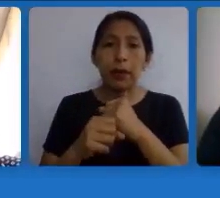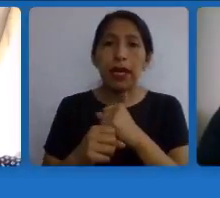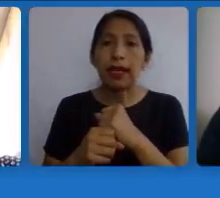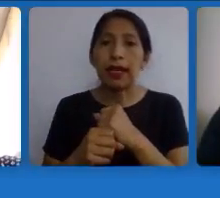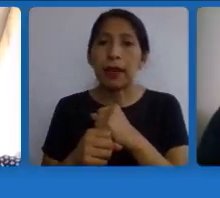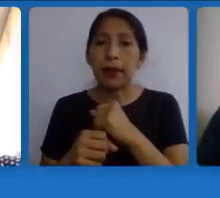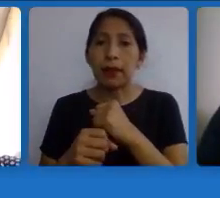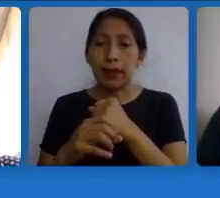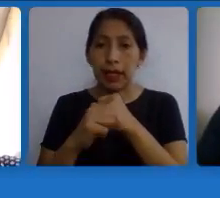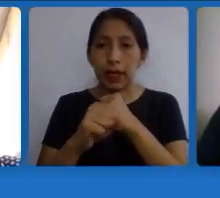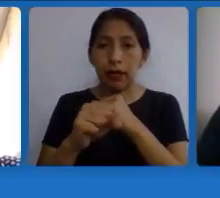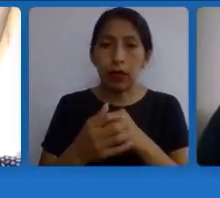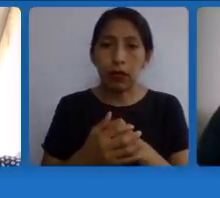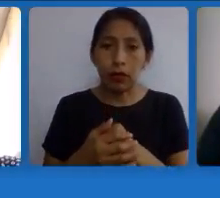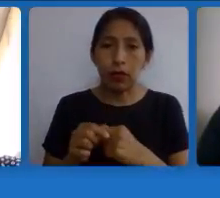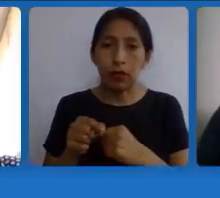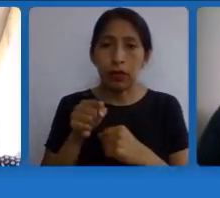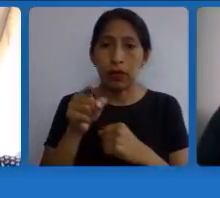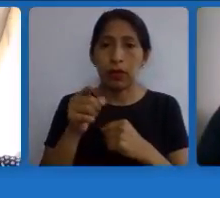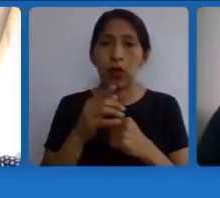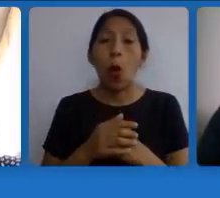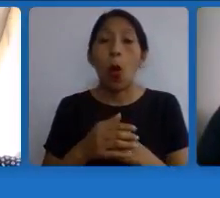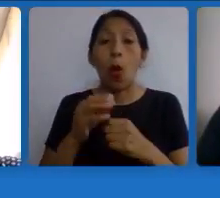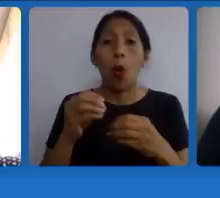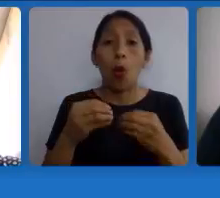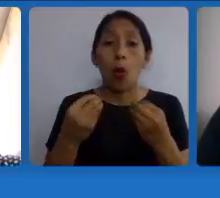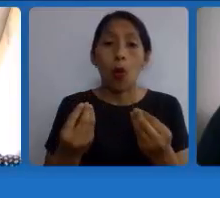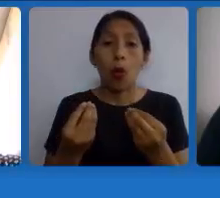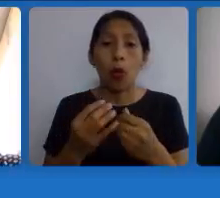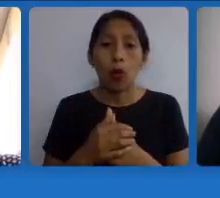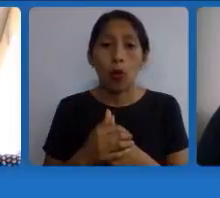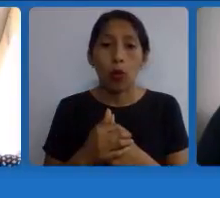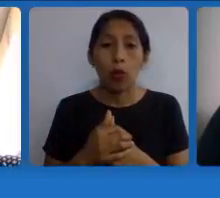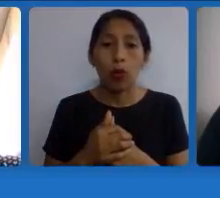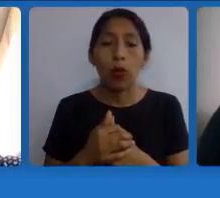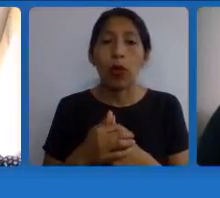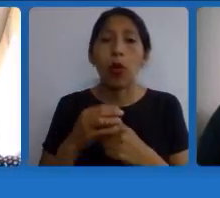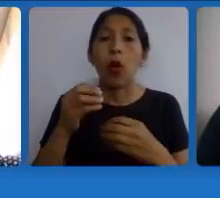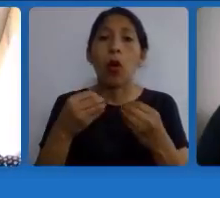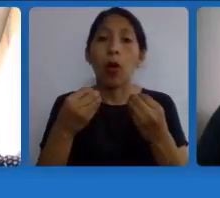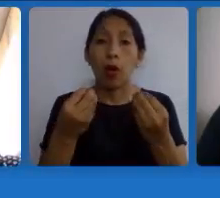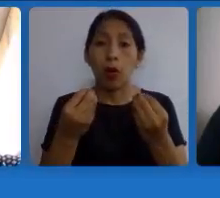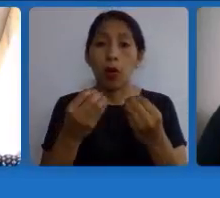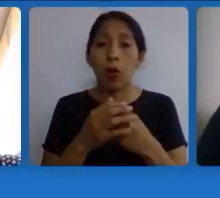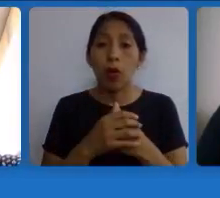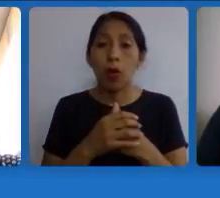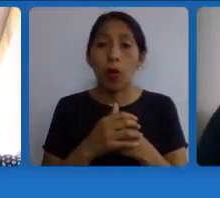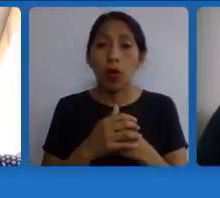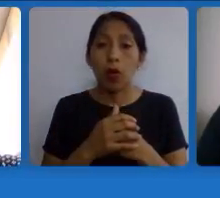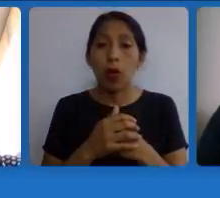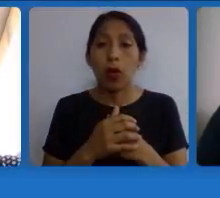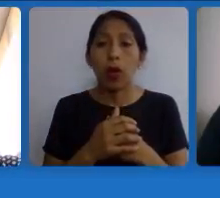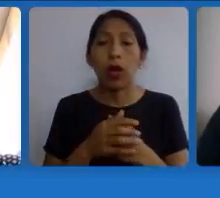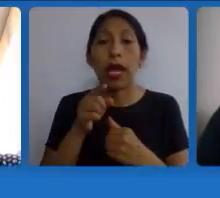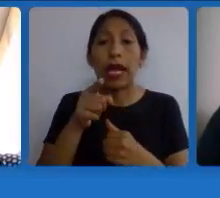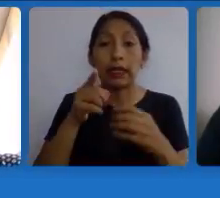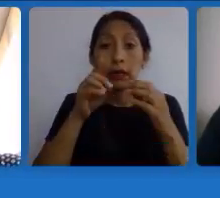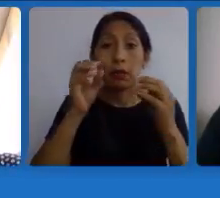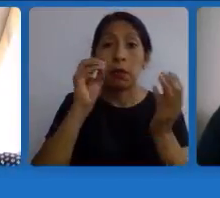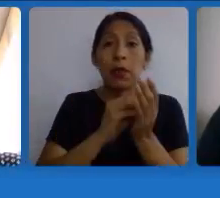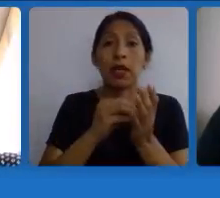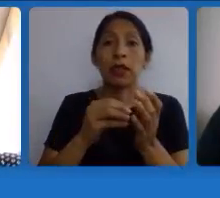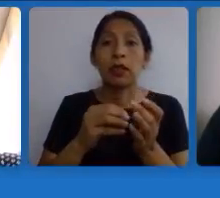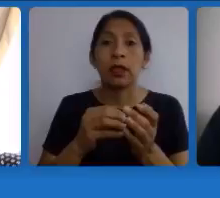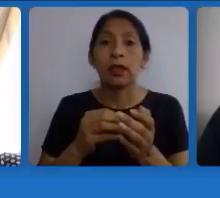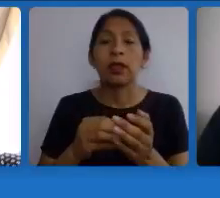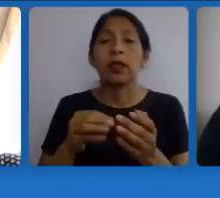público al cual pueda estar interesado, ¿no? Hay diferentes acciones, pero yo creo que esto es una de las más importantes. Otras